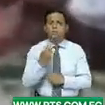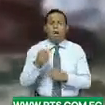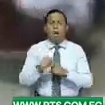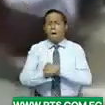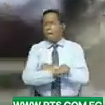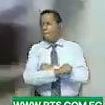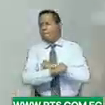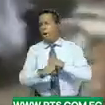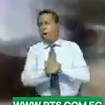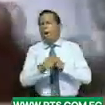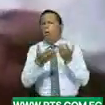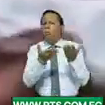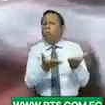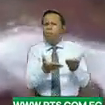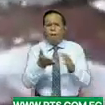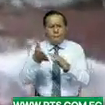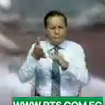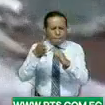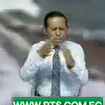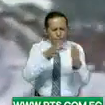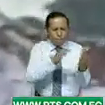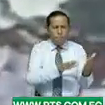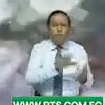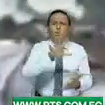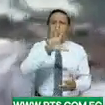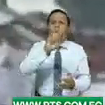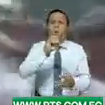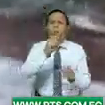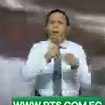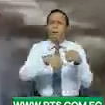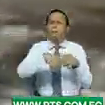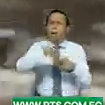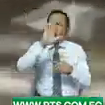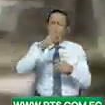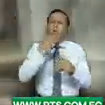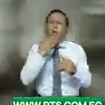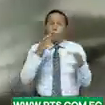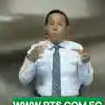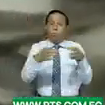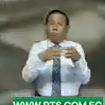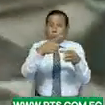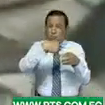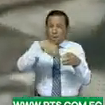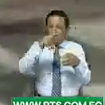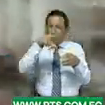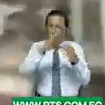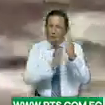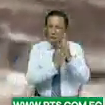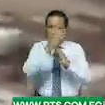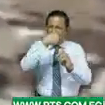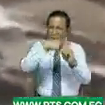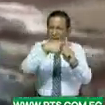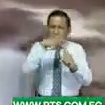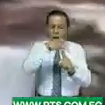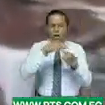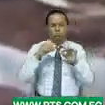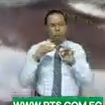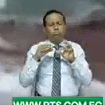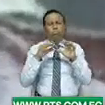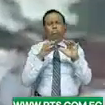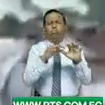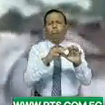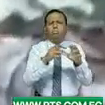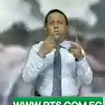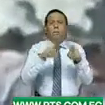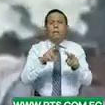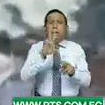más de 50 personas tras las oraciones del viernes en una mezquita de Kabul. El atentado, que dejó también más de